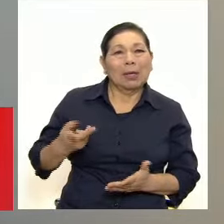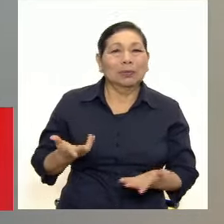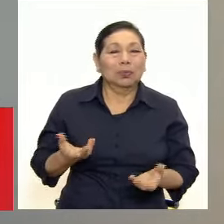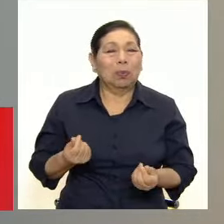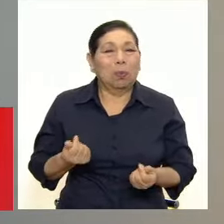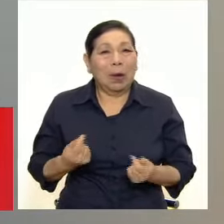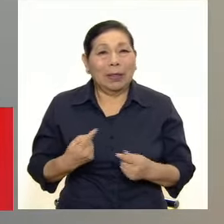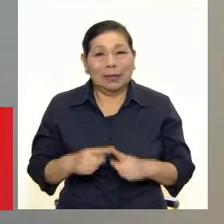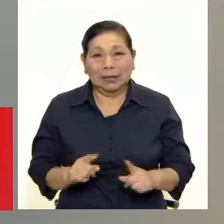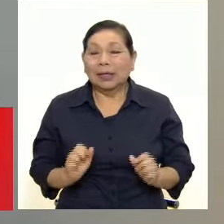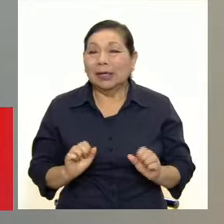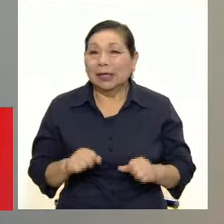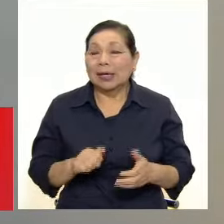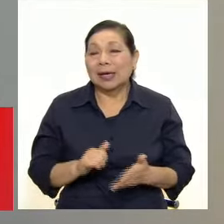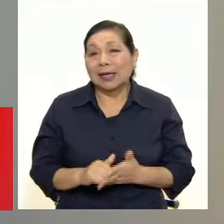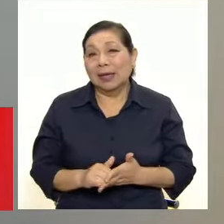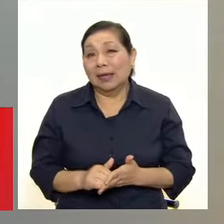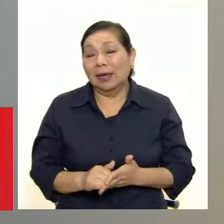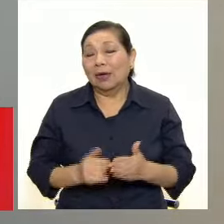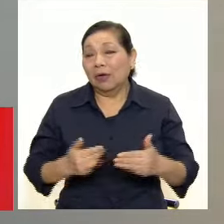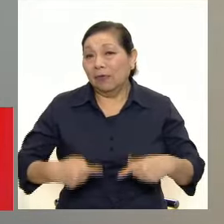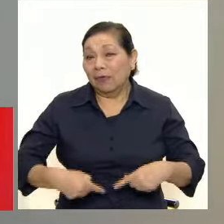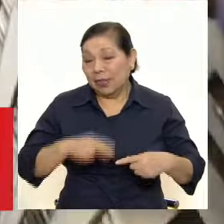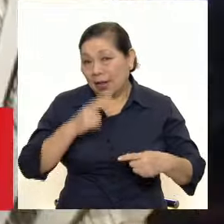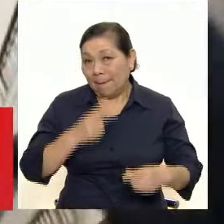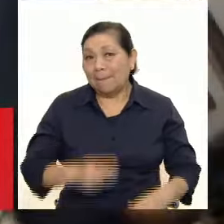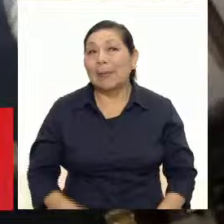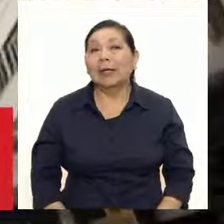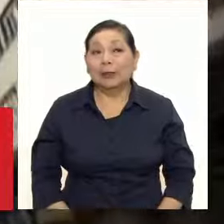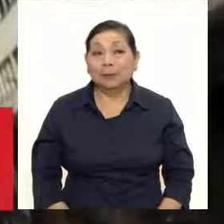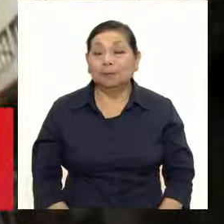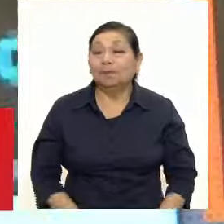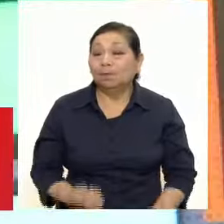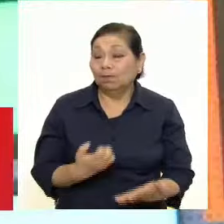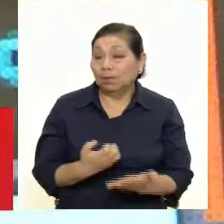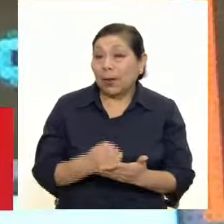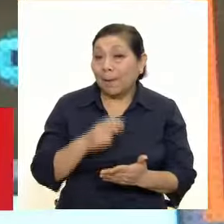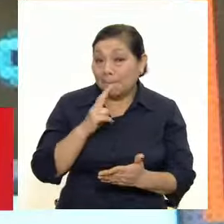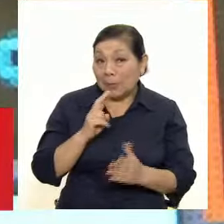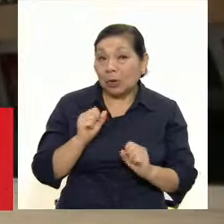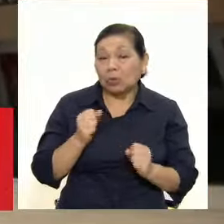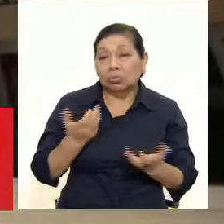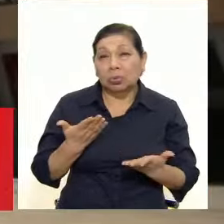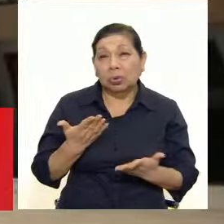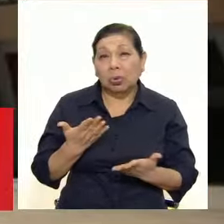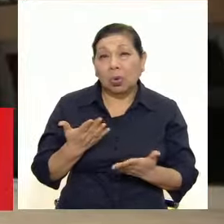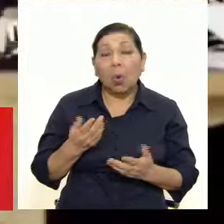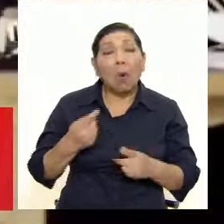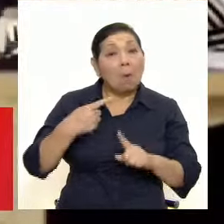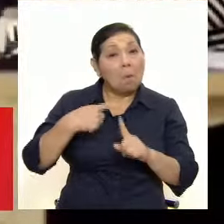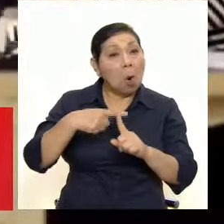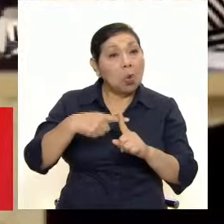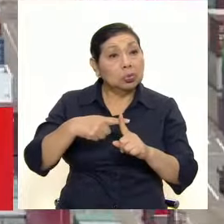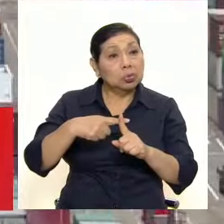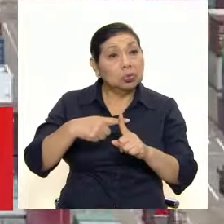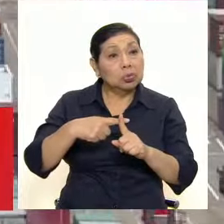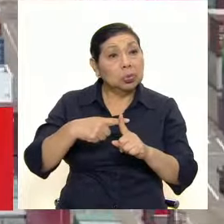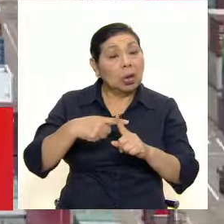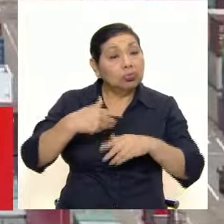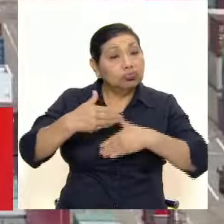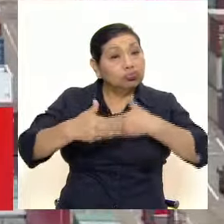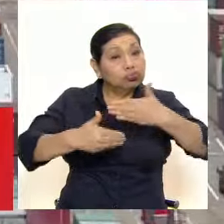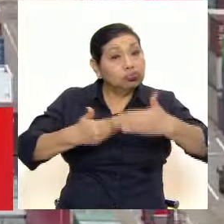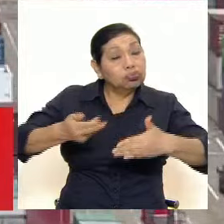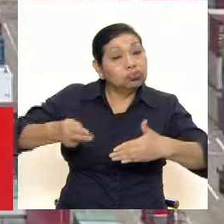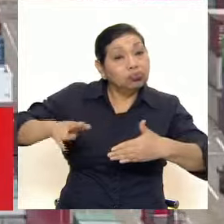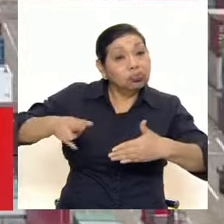sistema monetario, a lo que opera en el Perú. La economía peruana arrojó cifras positivas. La producción